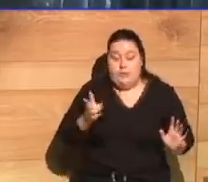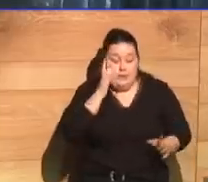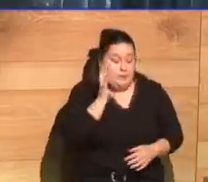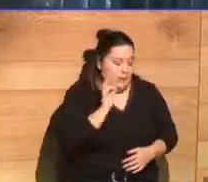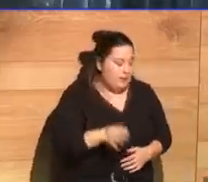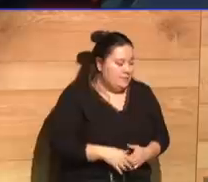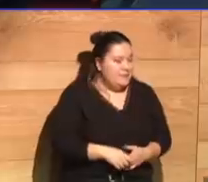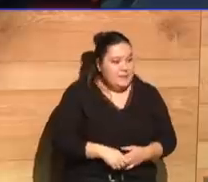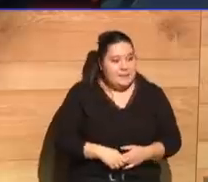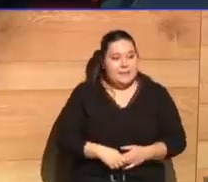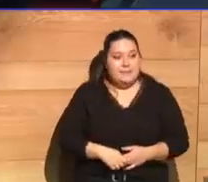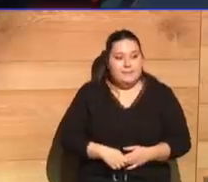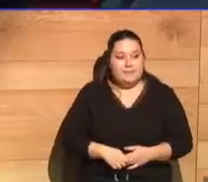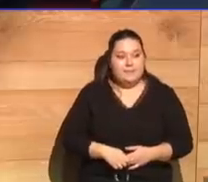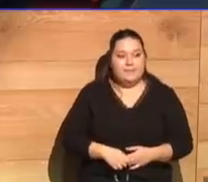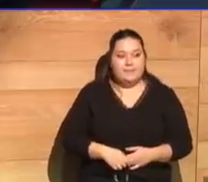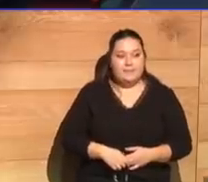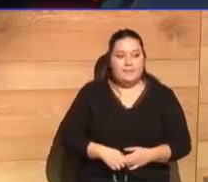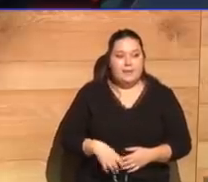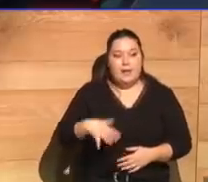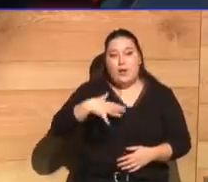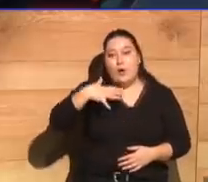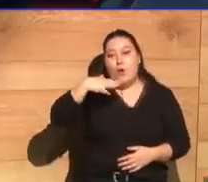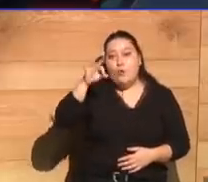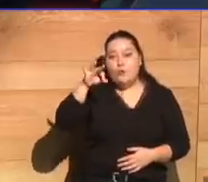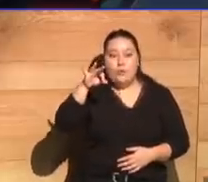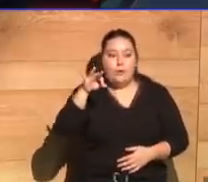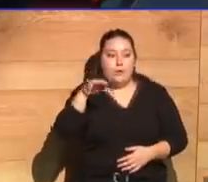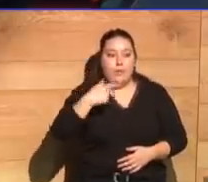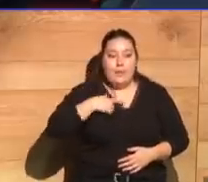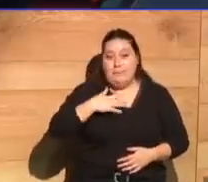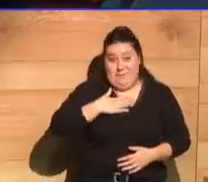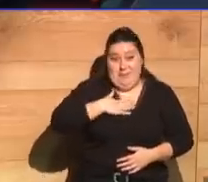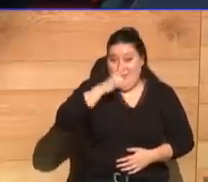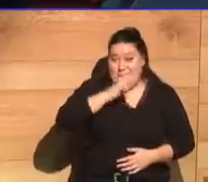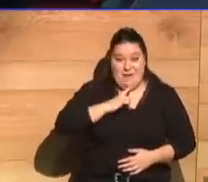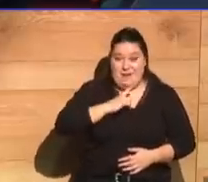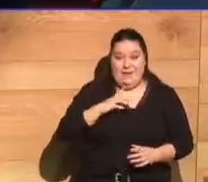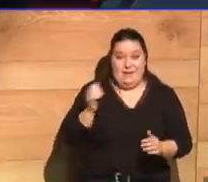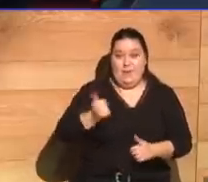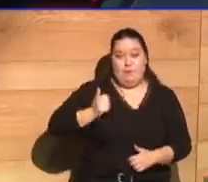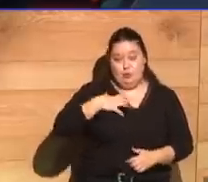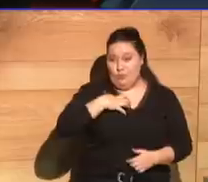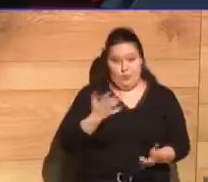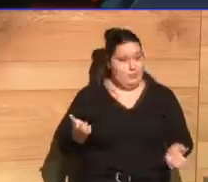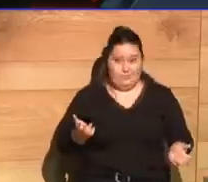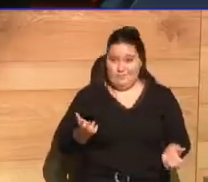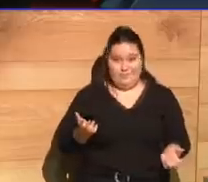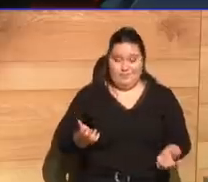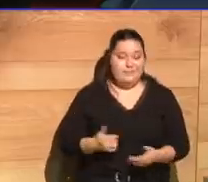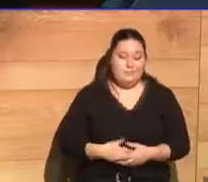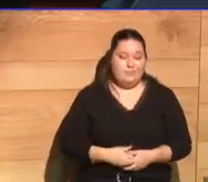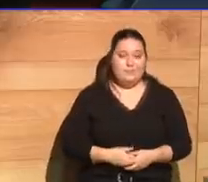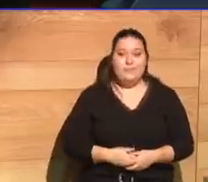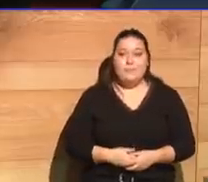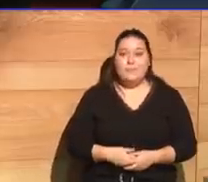que... El bueno de... Del único que no se pueden aprovechar imágenes es de mí. El bueno de Ilia le